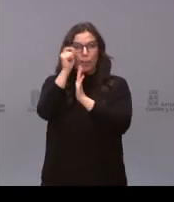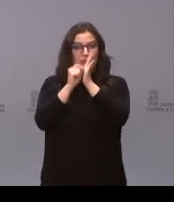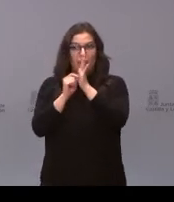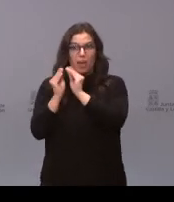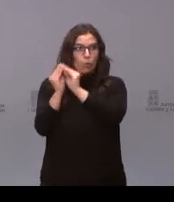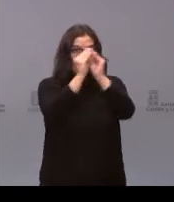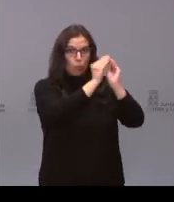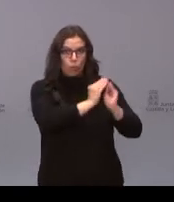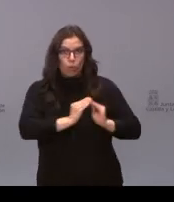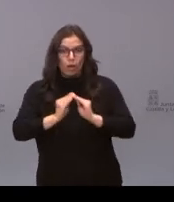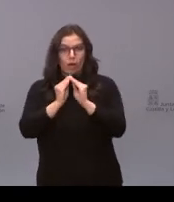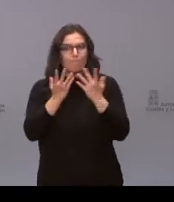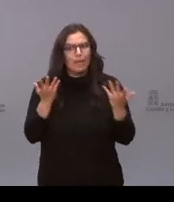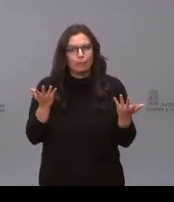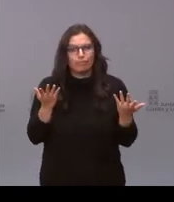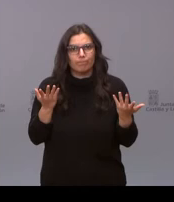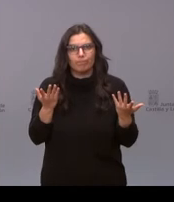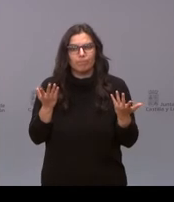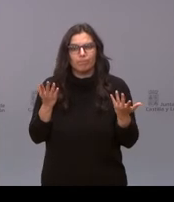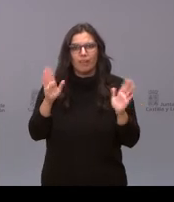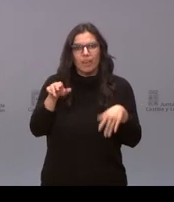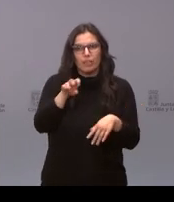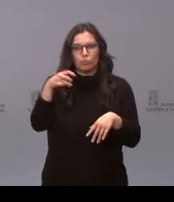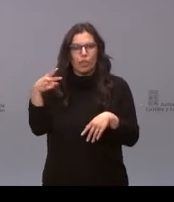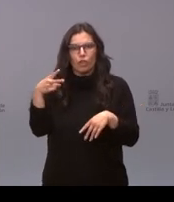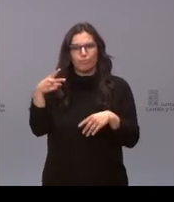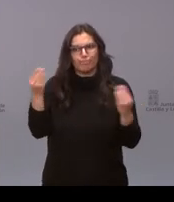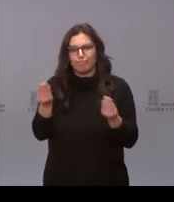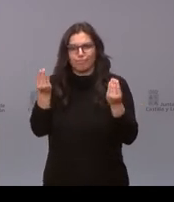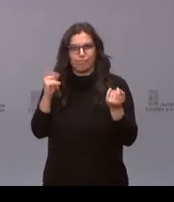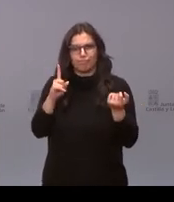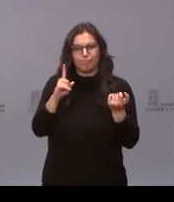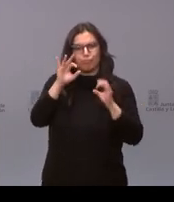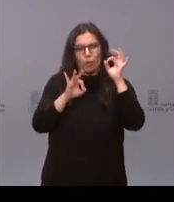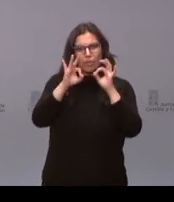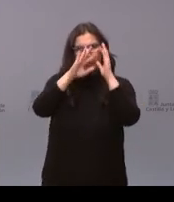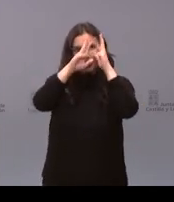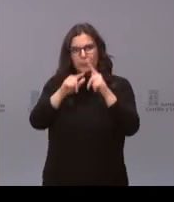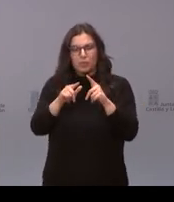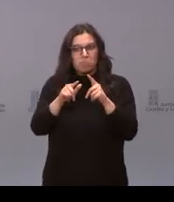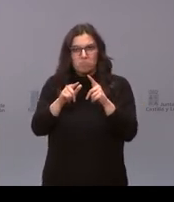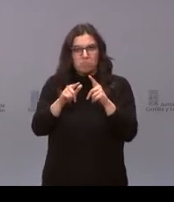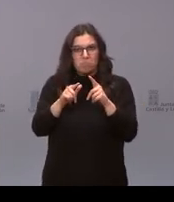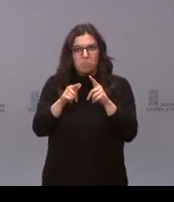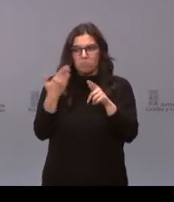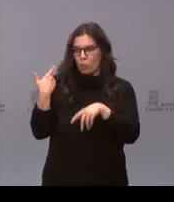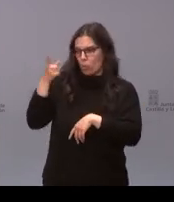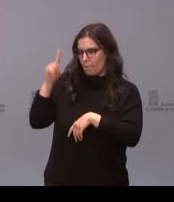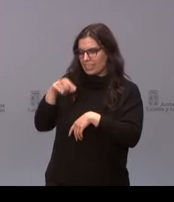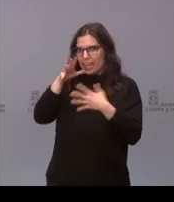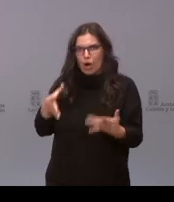castilla y león' pero los resultados son otros y las incidencias ahora son prácticamente iguales a las de acción mes